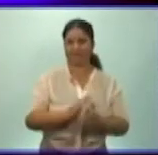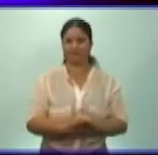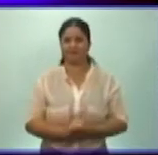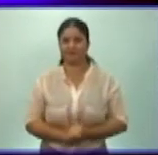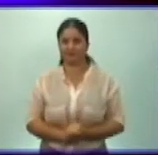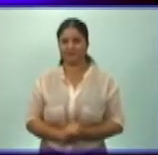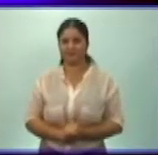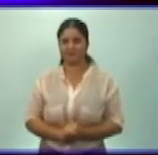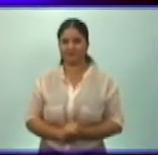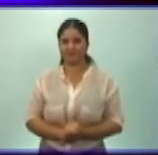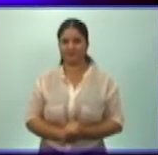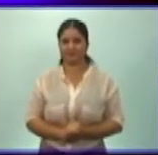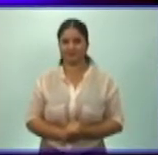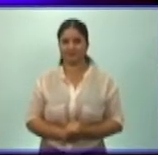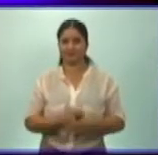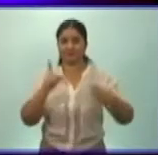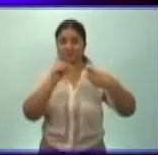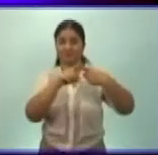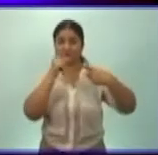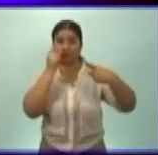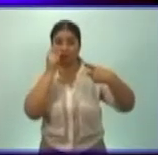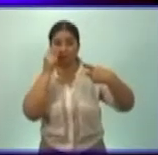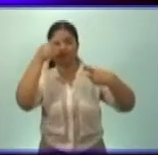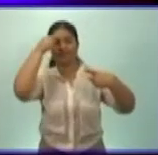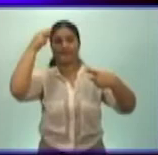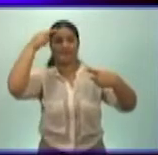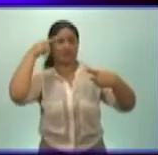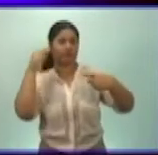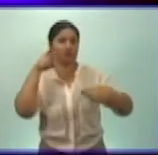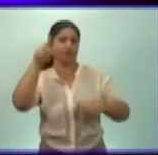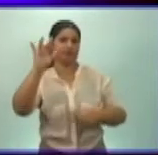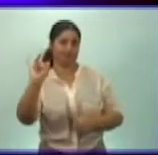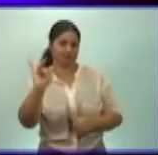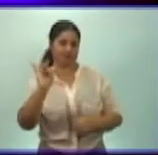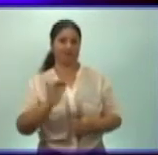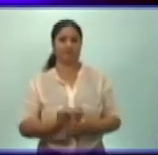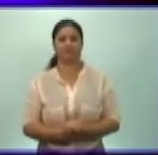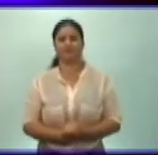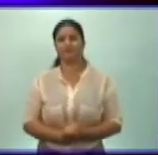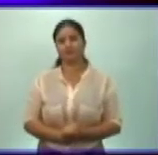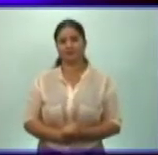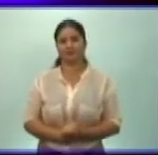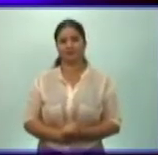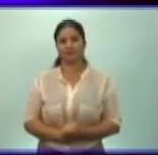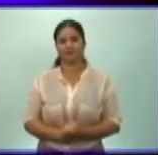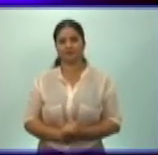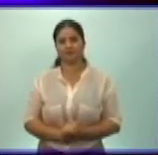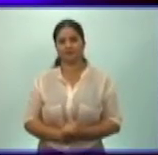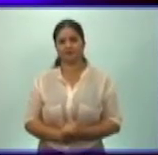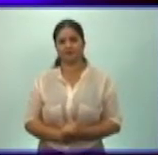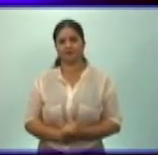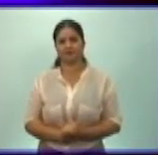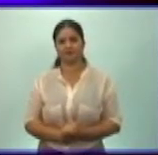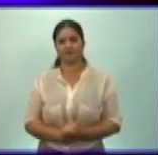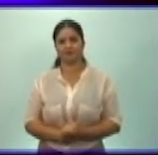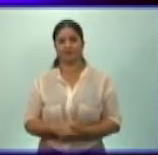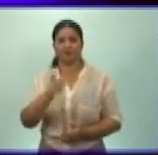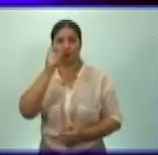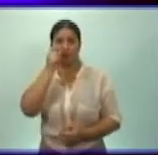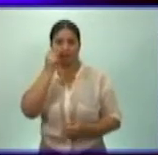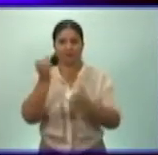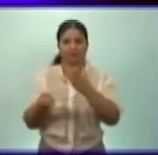siglo XVII, creador de la tragedia clásica francesa, que